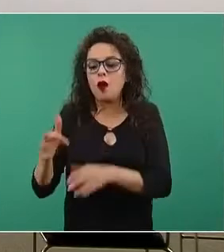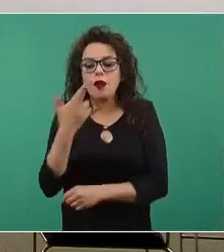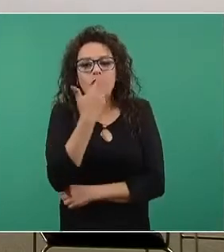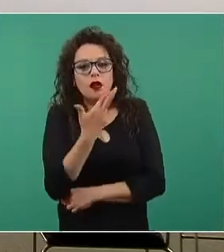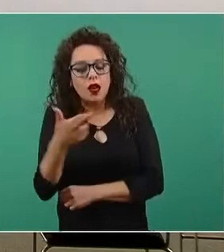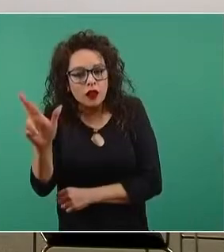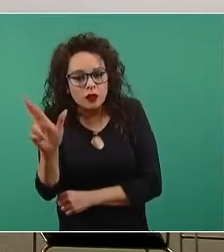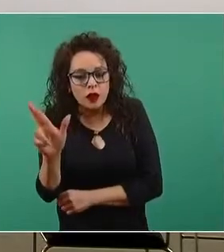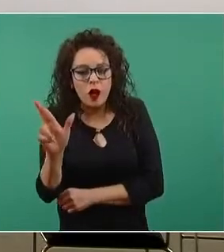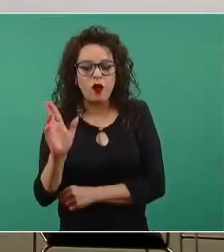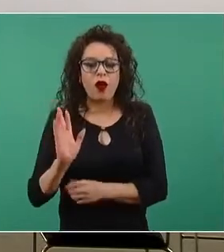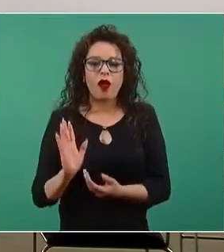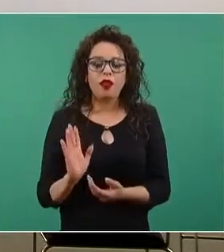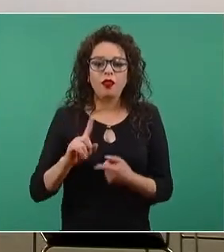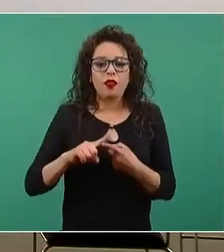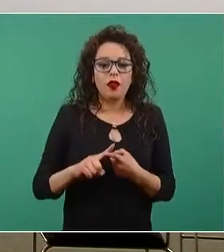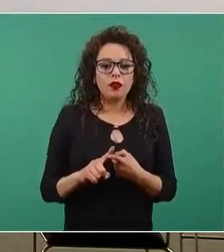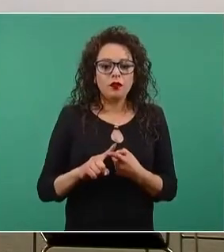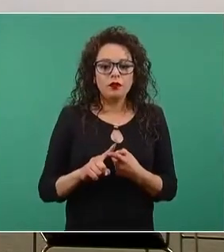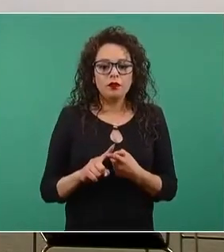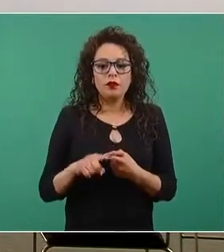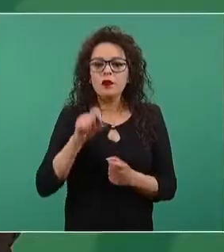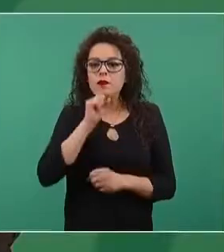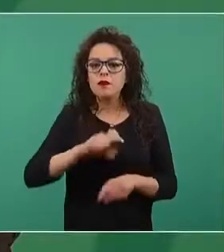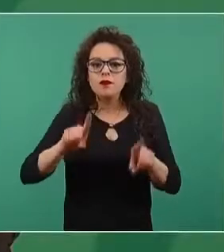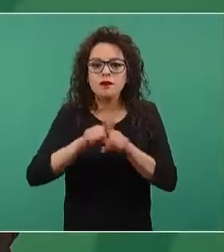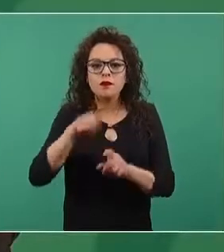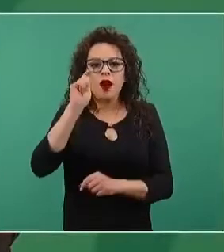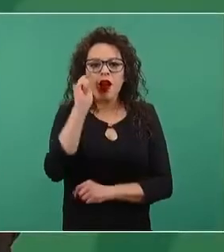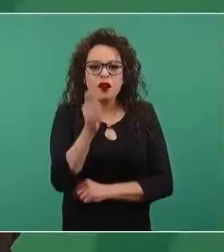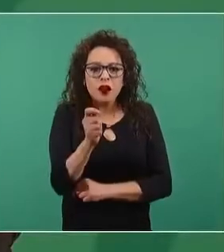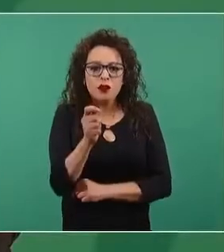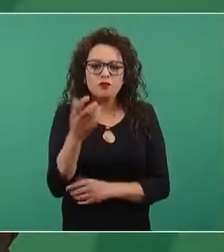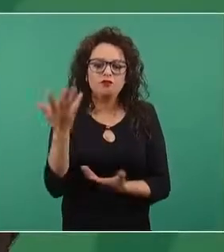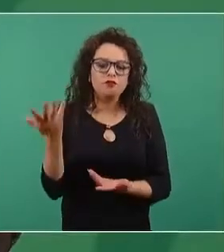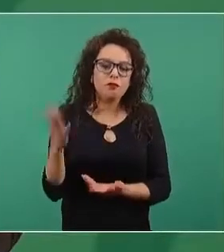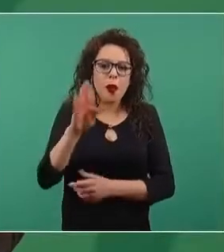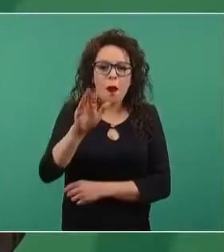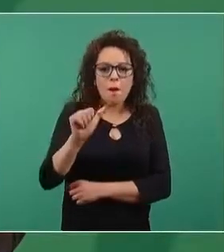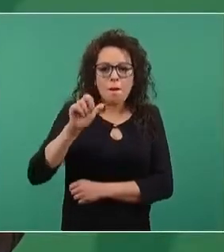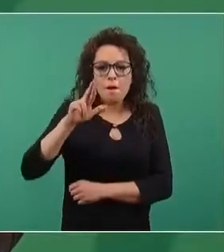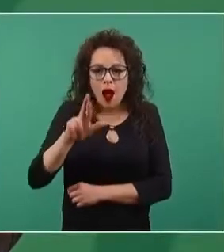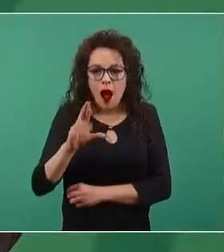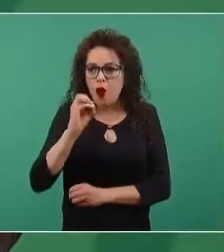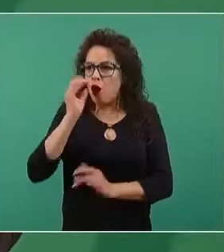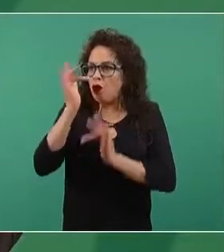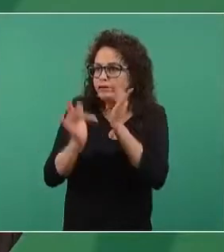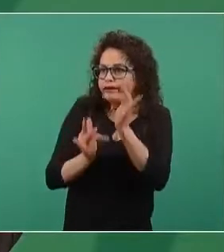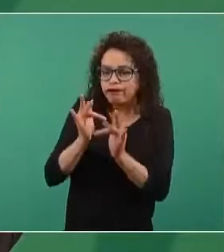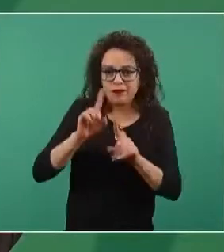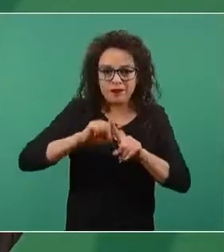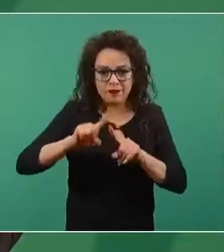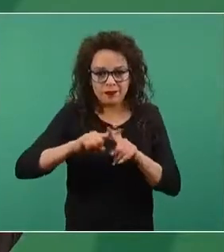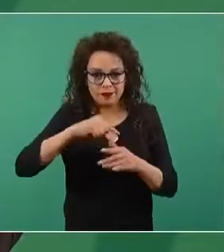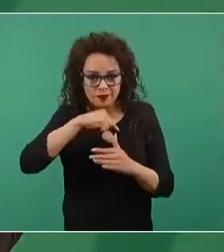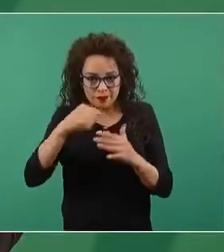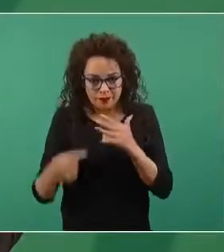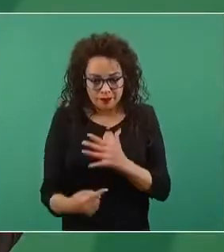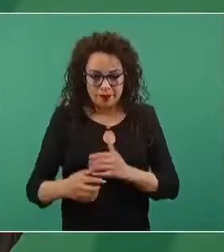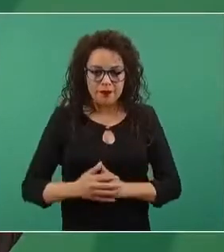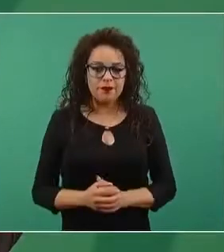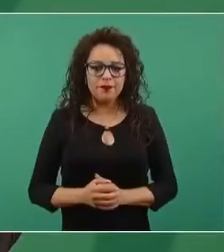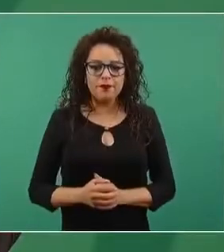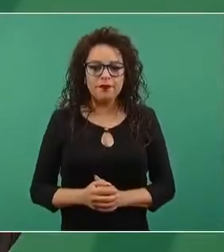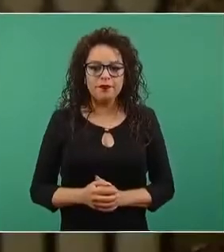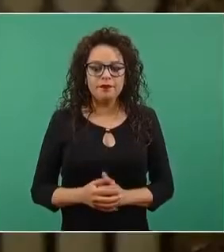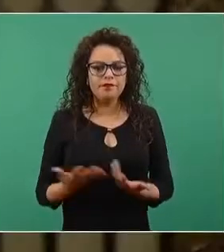últimamente se vio la reapertura de antros y bares en otra modalidad, que no sea así como centro nocturno.